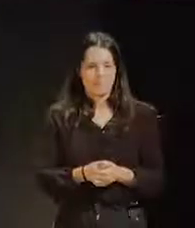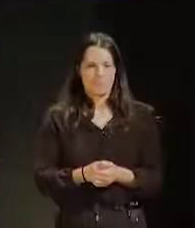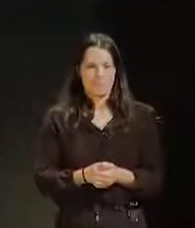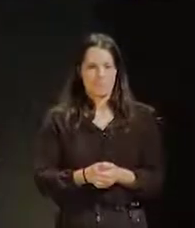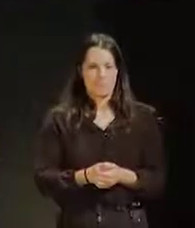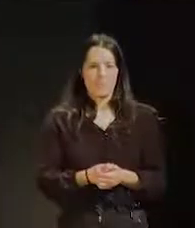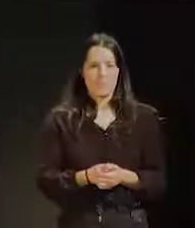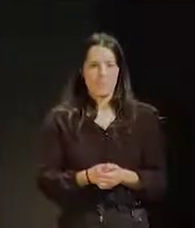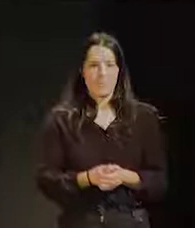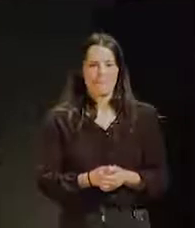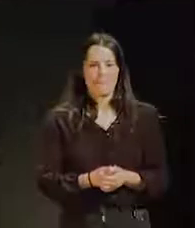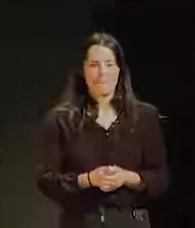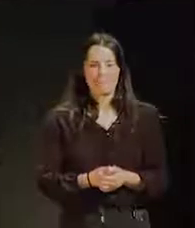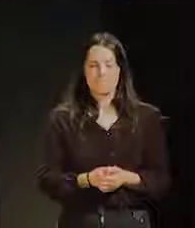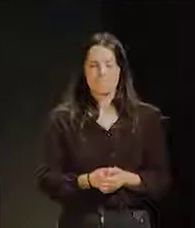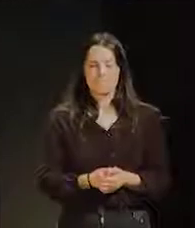Sí.